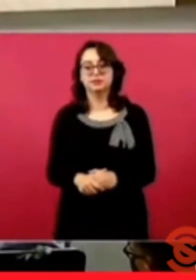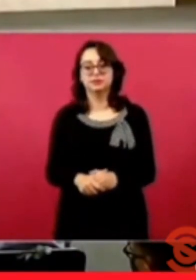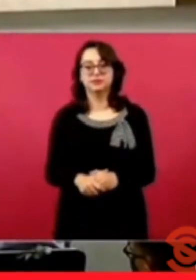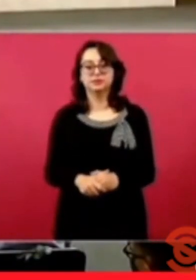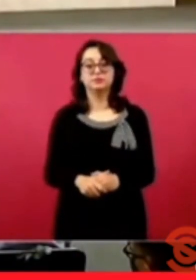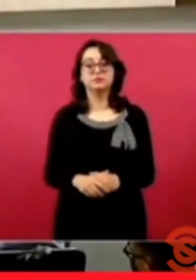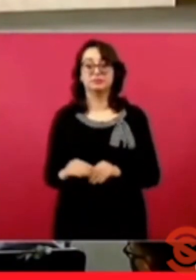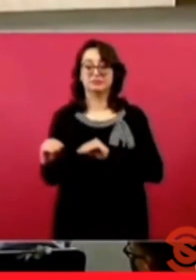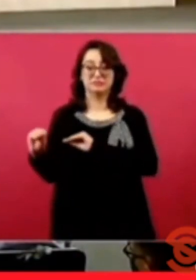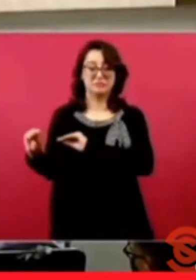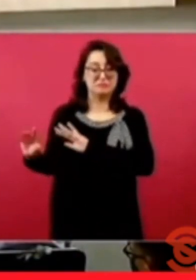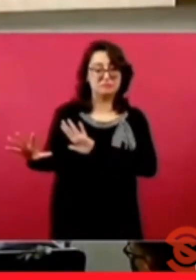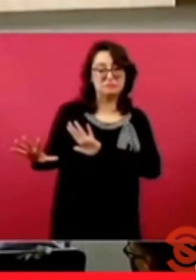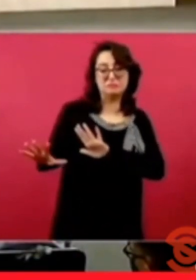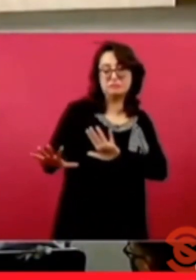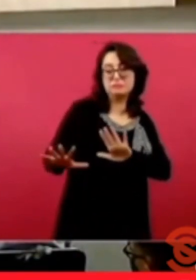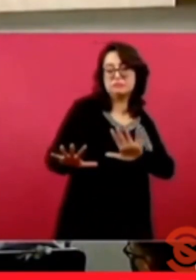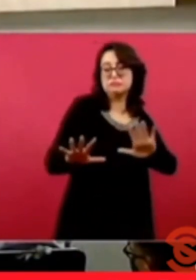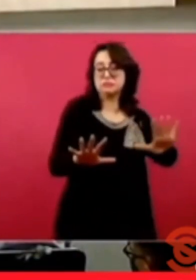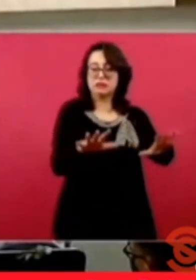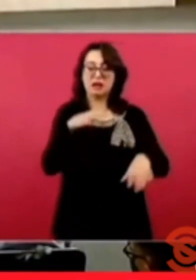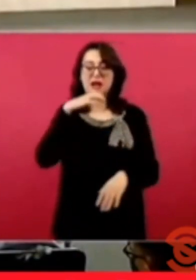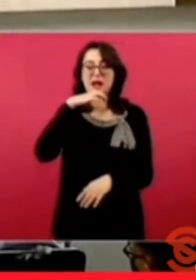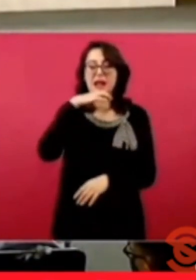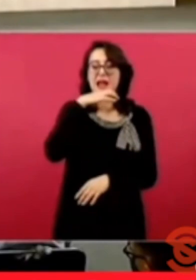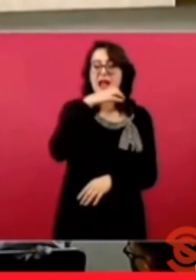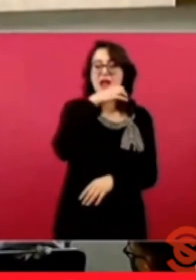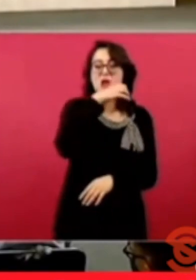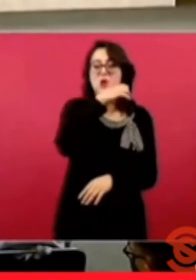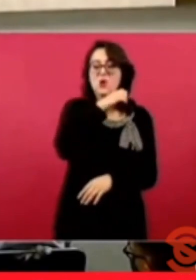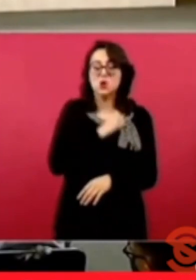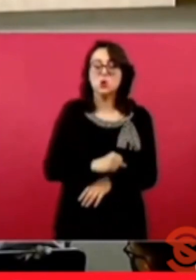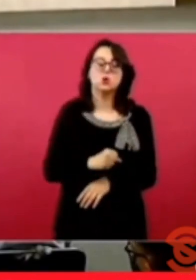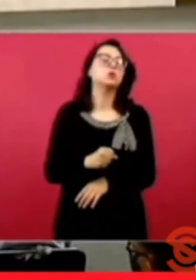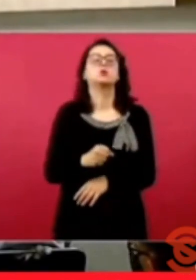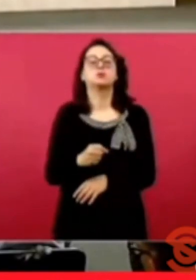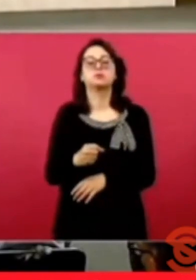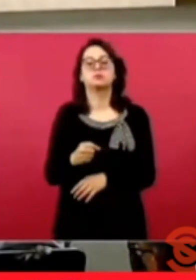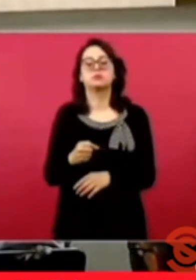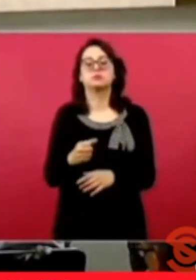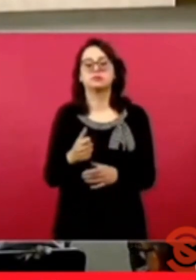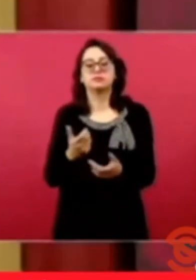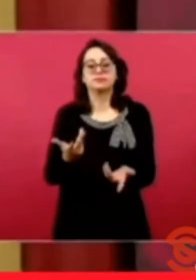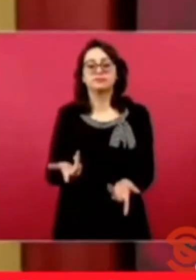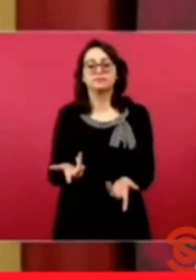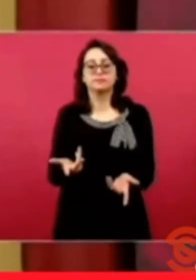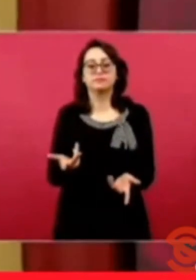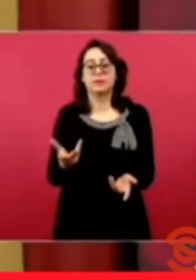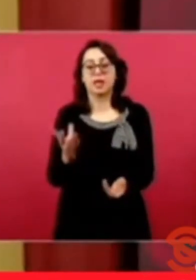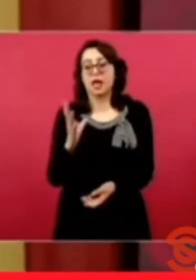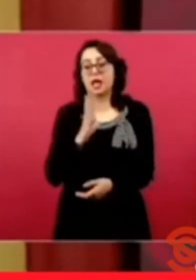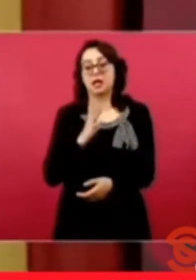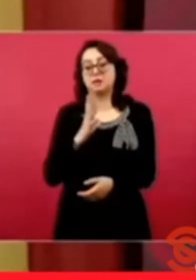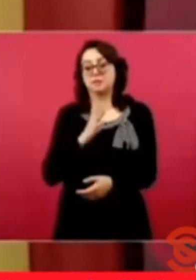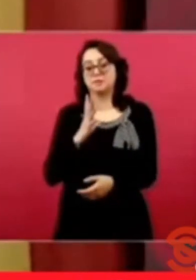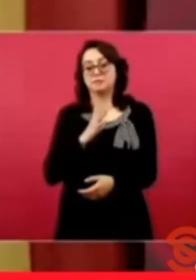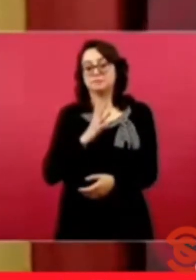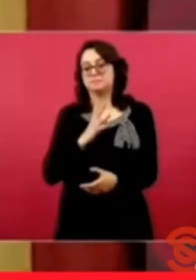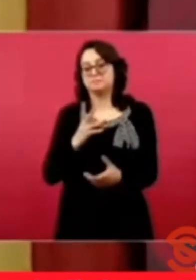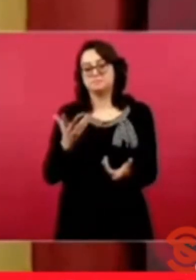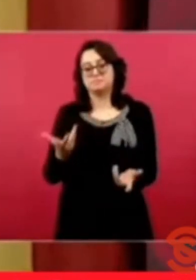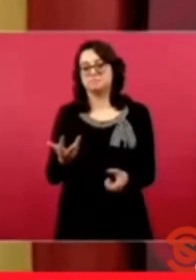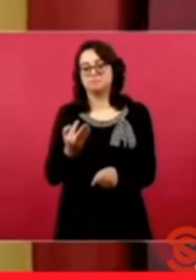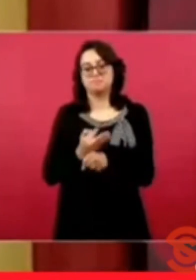Es una onda de calor, se produce a partir de un sistema anticiclónico que cubre la mayor